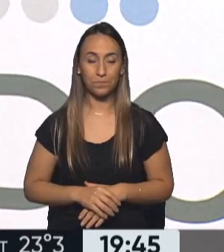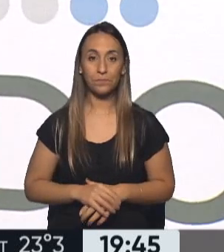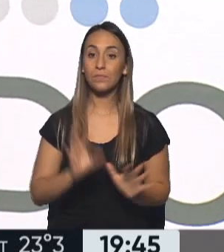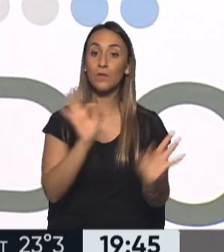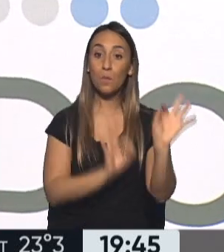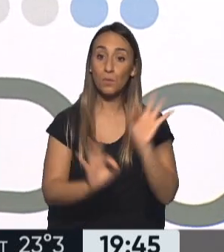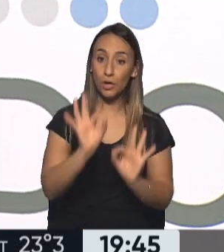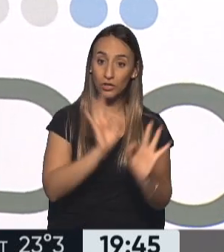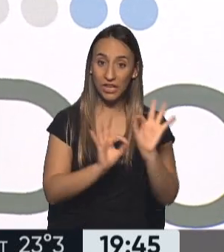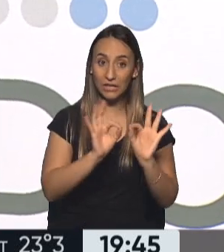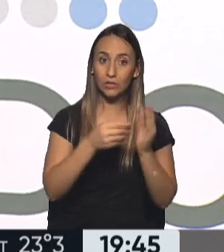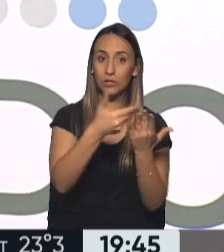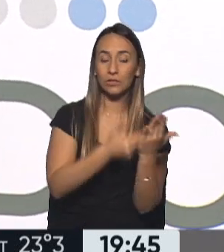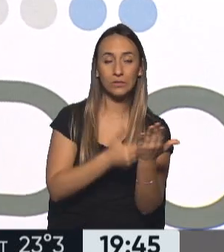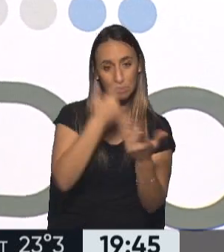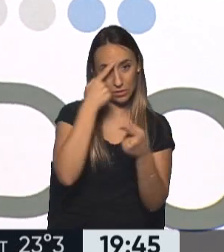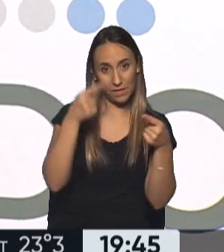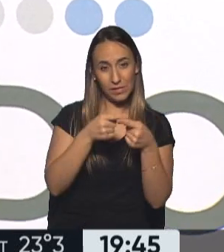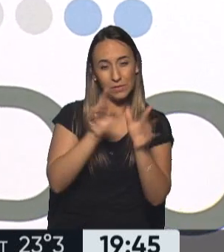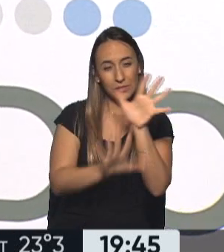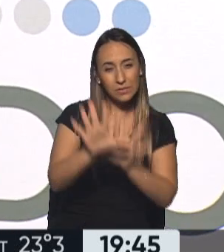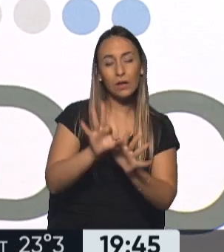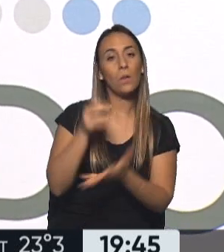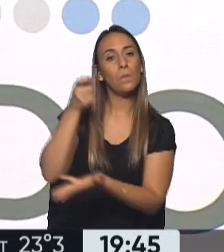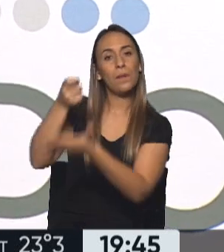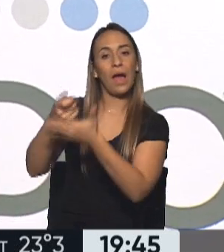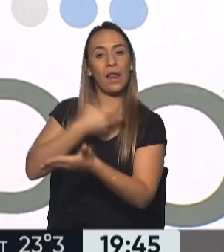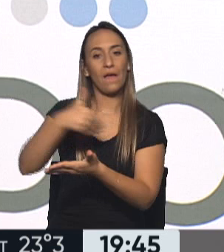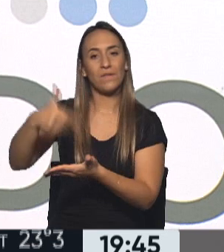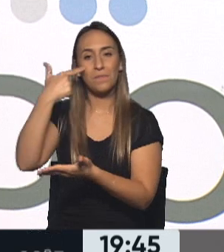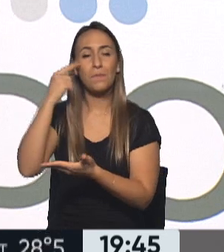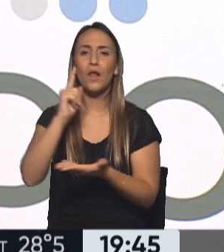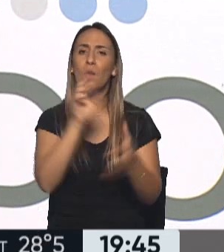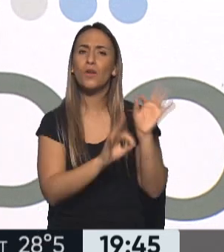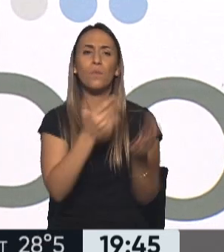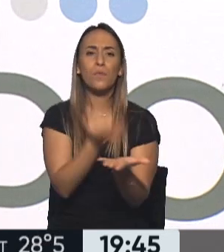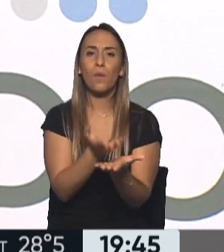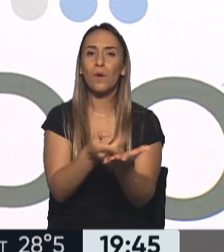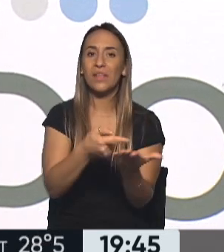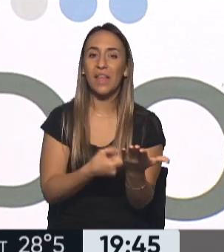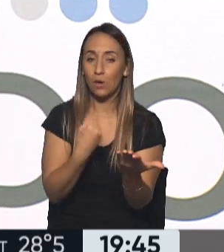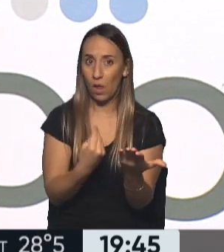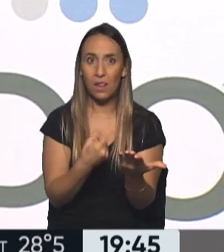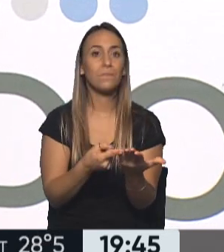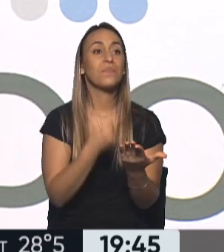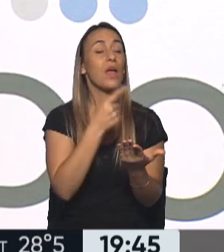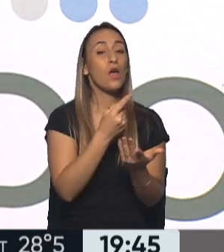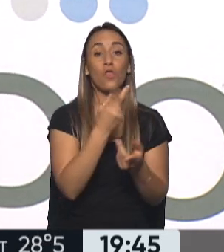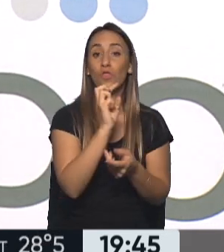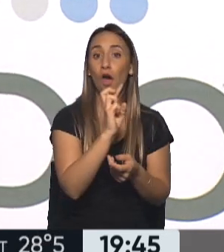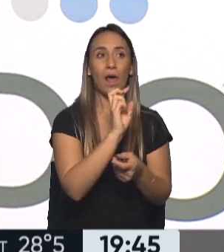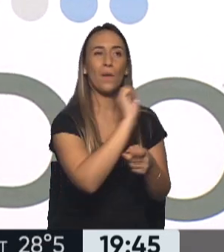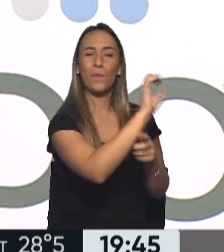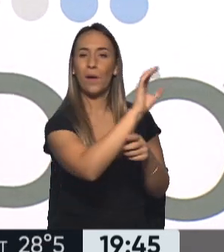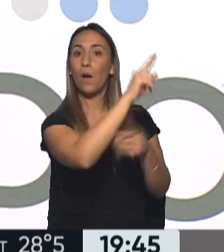El proyecto que busca pagarle al Fondo Monetario Internacional con dólares fugados al exterior obtuvo dictamen en